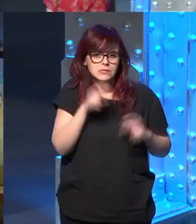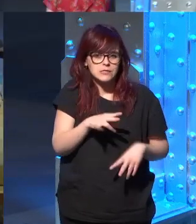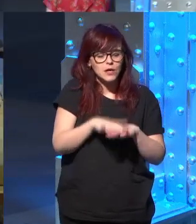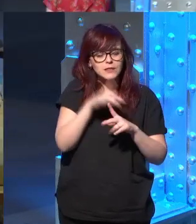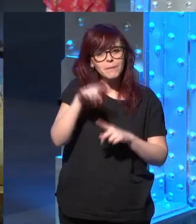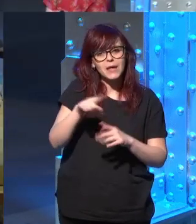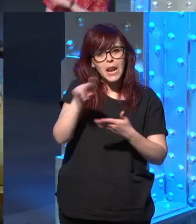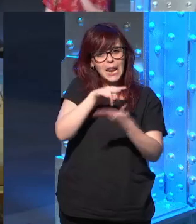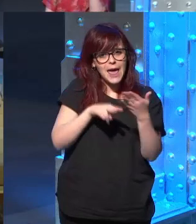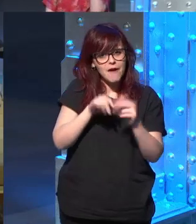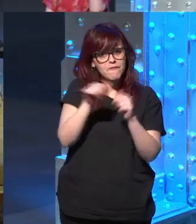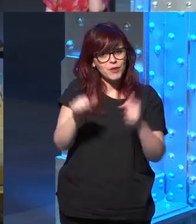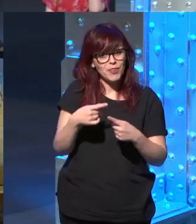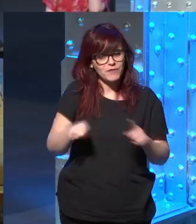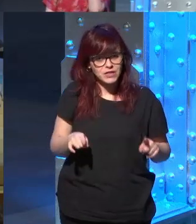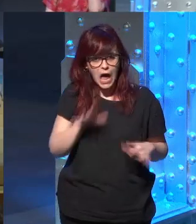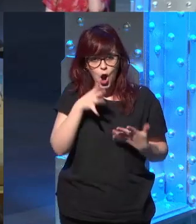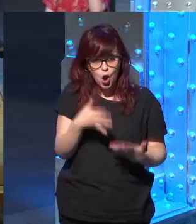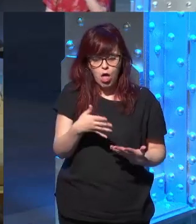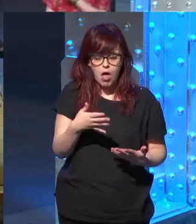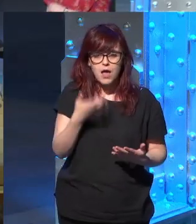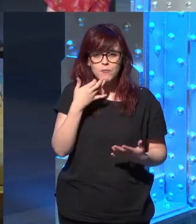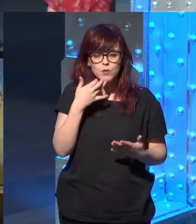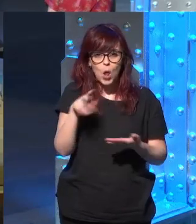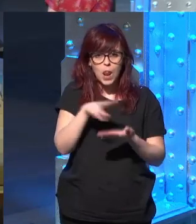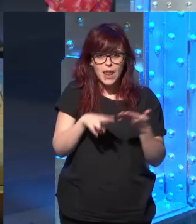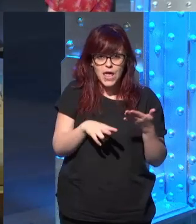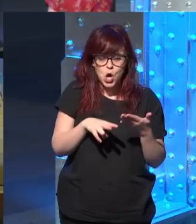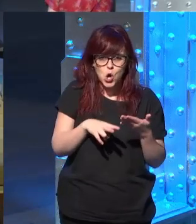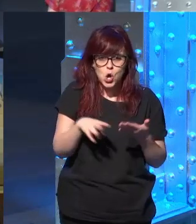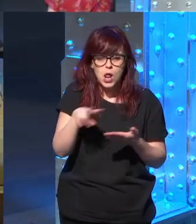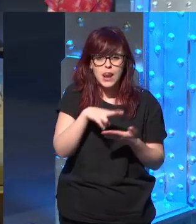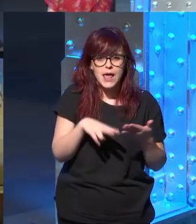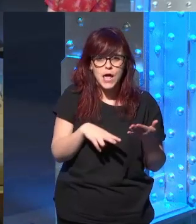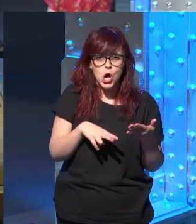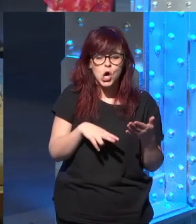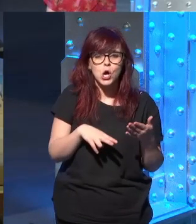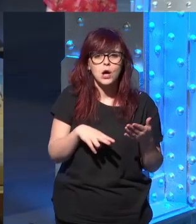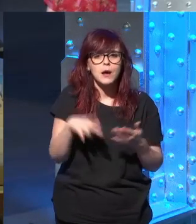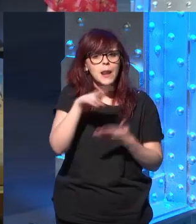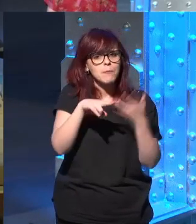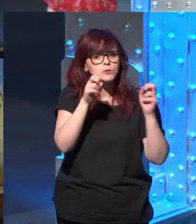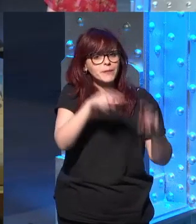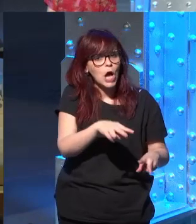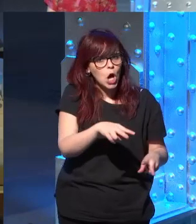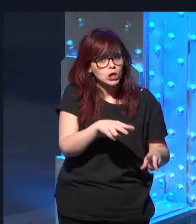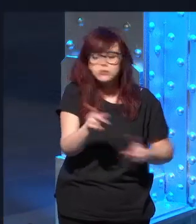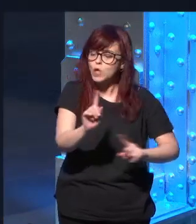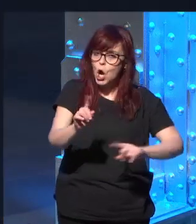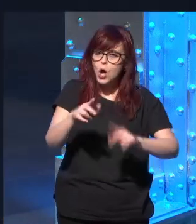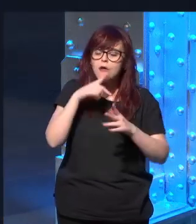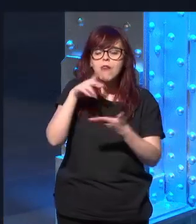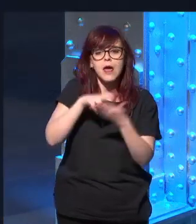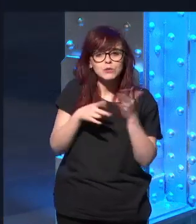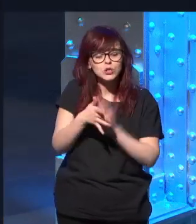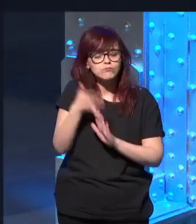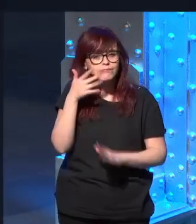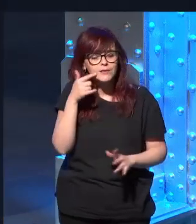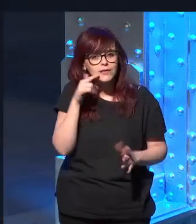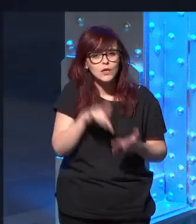leer también. Sí. O sea, yo ahora leo a salto de mata, pero leemos peor. Pero, no, yo no creo que peor. Lo pensé el otro día,